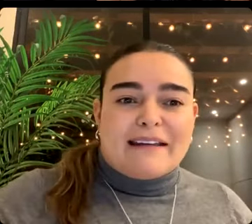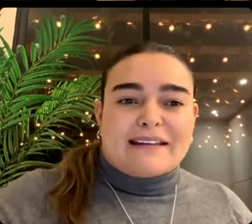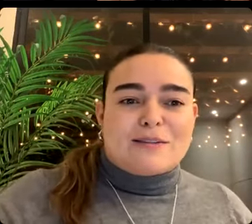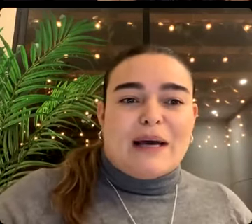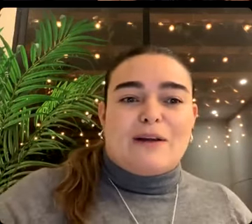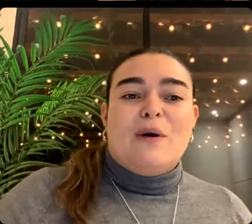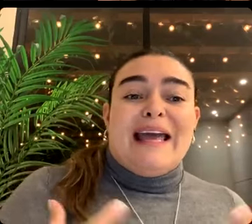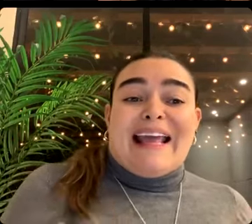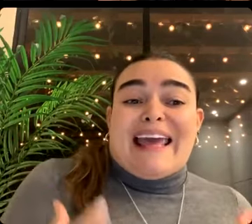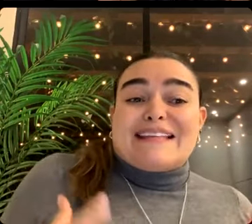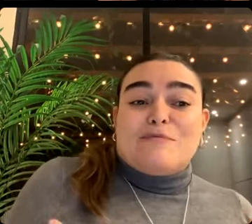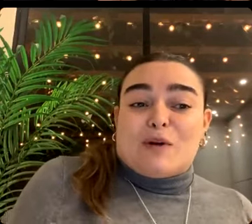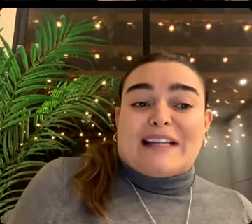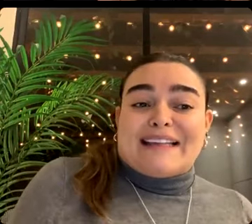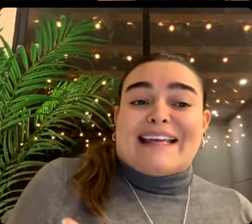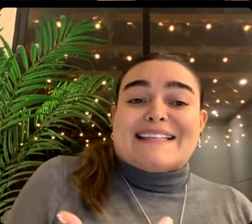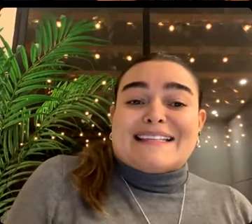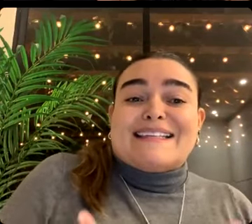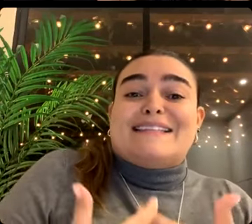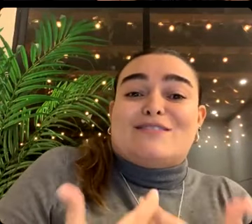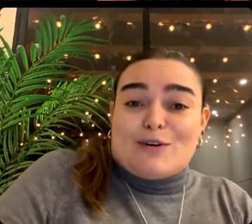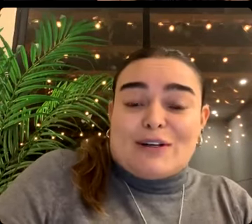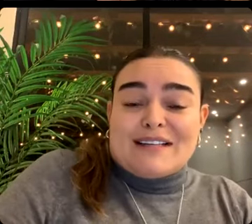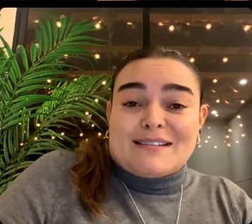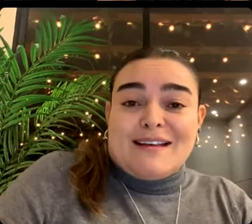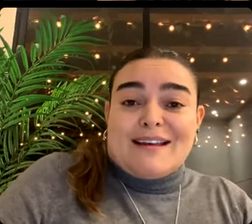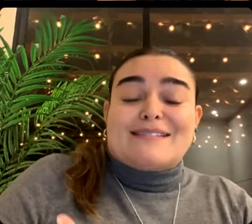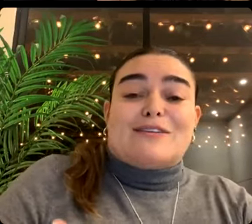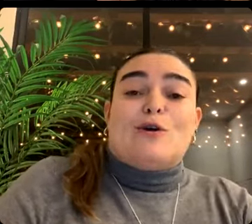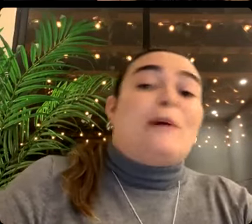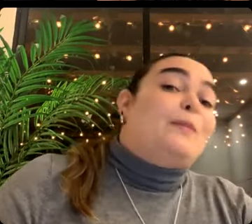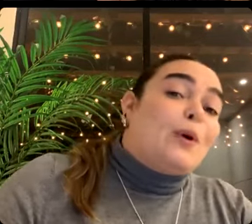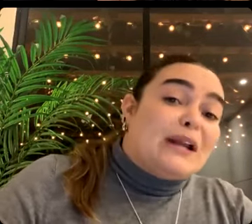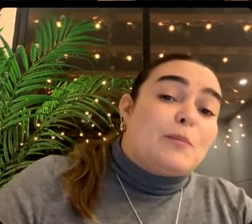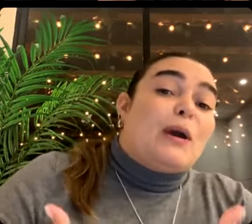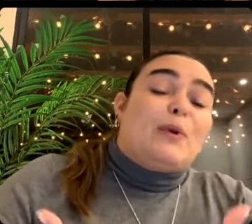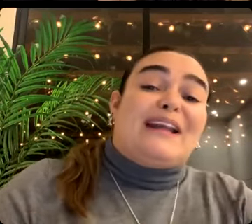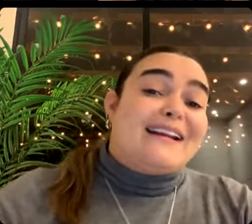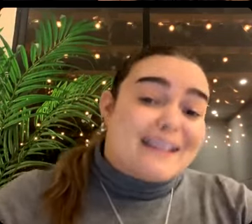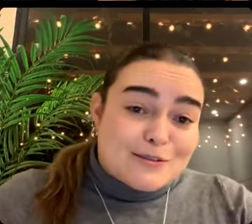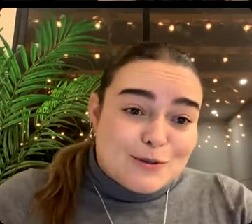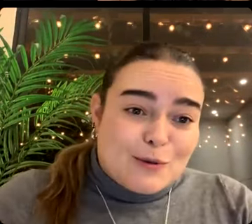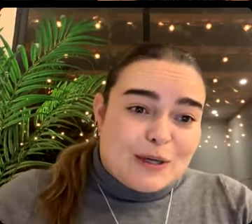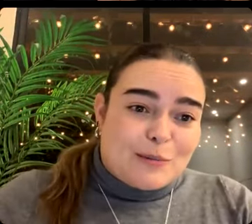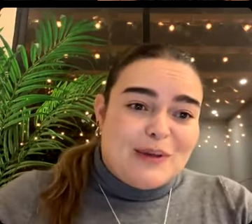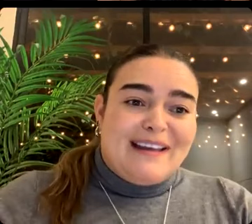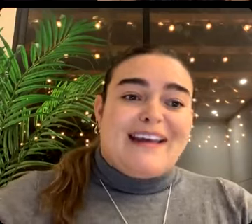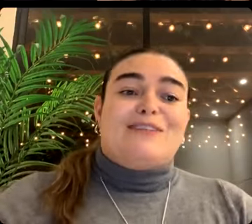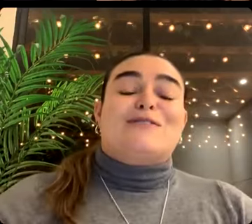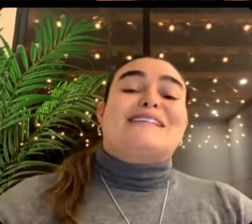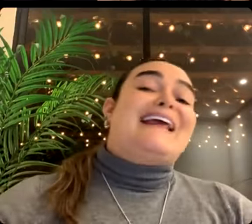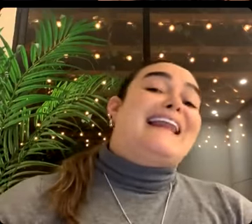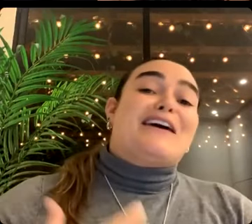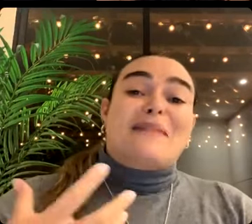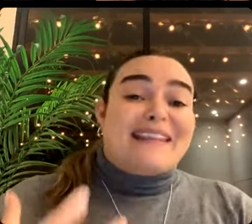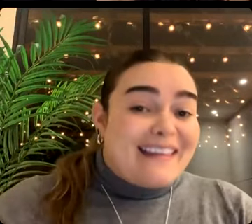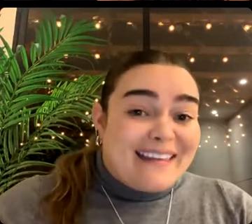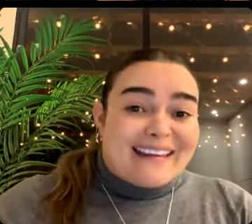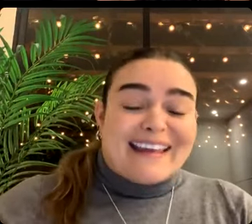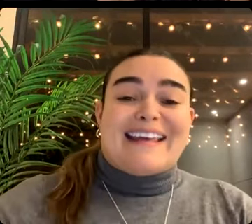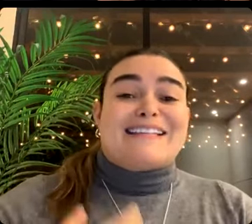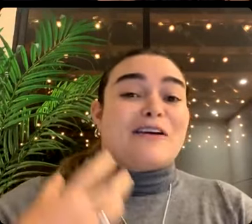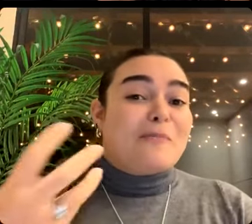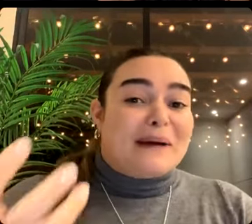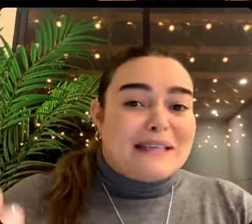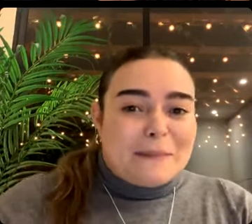alguna diabetes o algo, que es importante que esas decisiones que se toman puede poner en riesgo su cuerpo. Entonces, en la